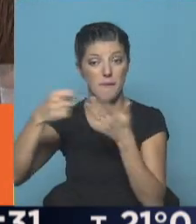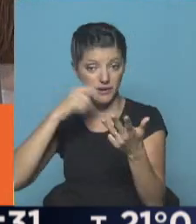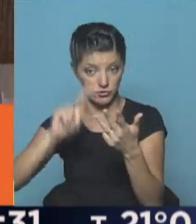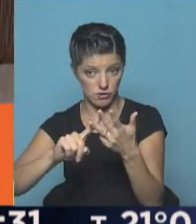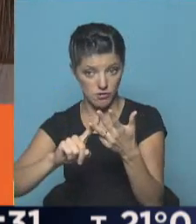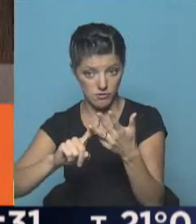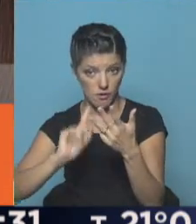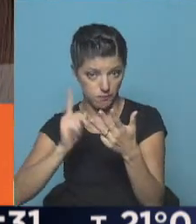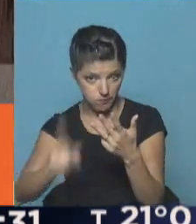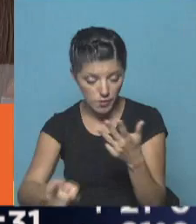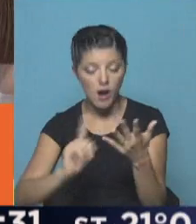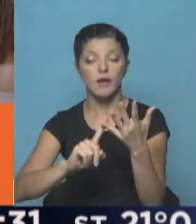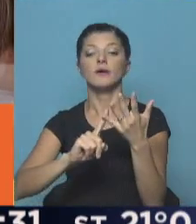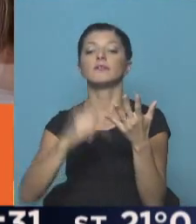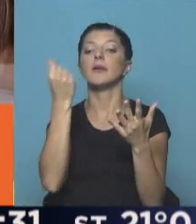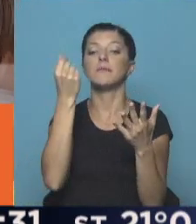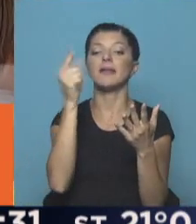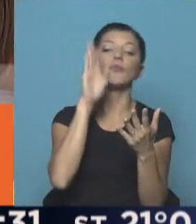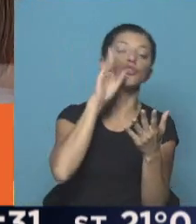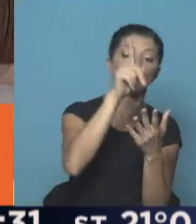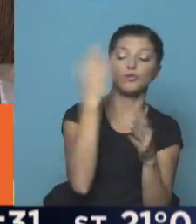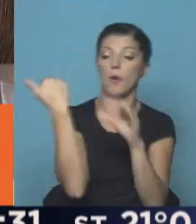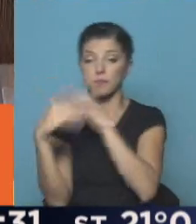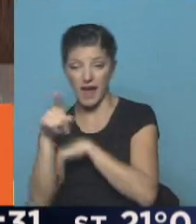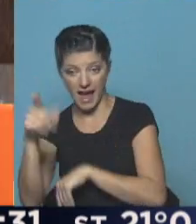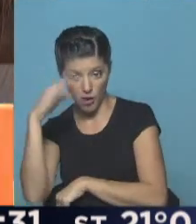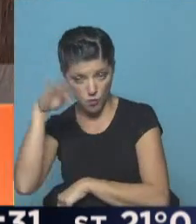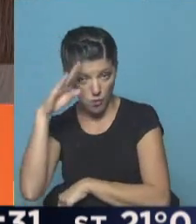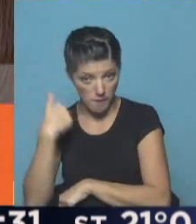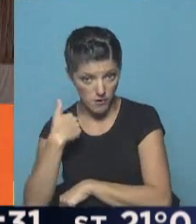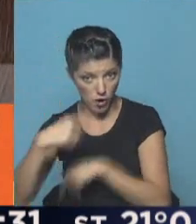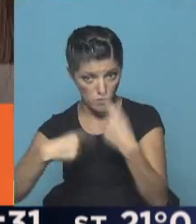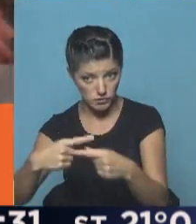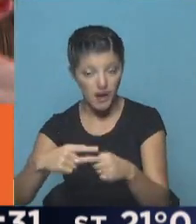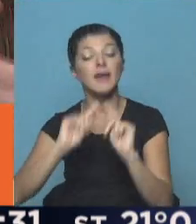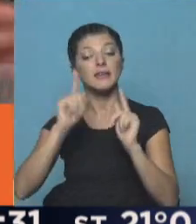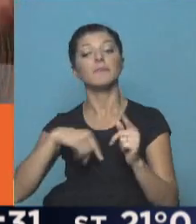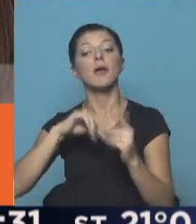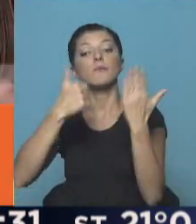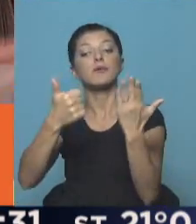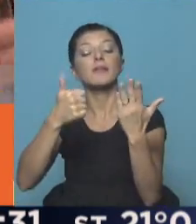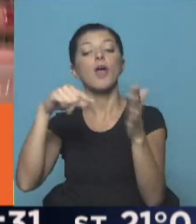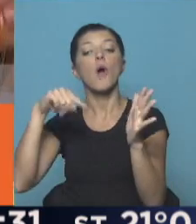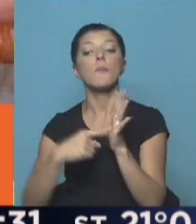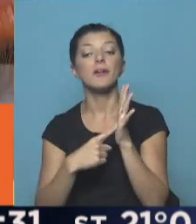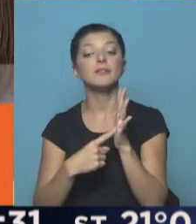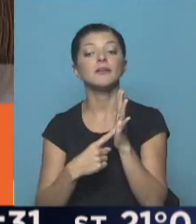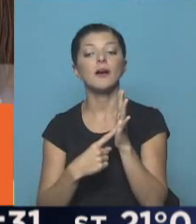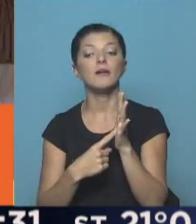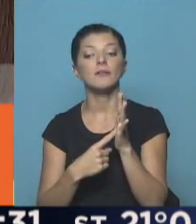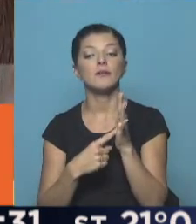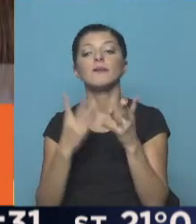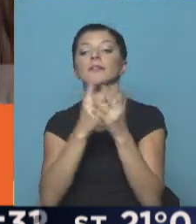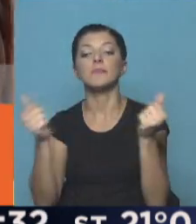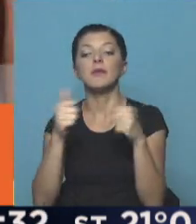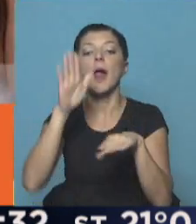perdón, quedan, los envíos de remesas de los Estados Unidos a Cuba quedan, y se mantiene la política de Obama del fin a esto de los